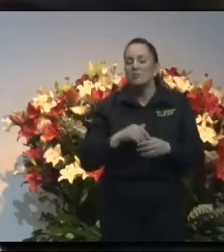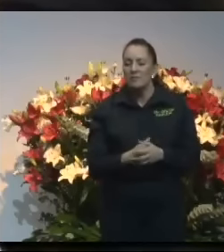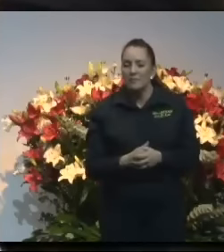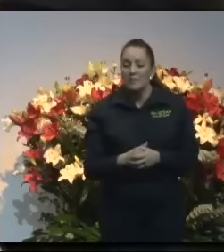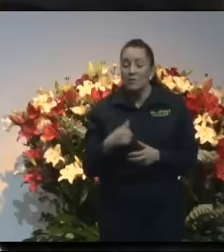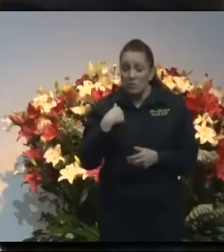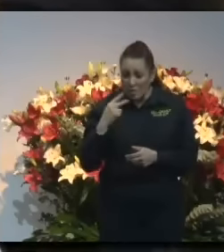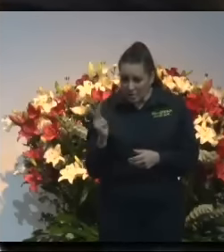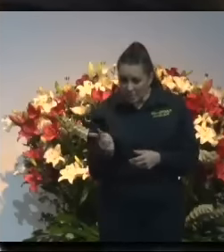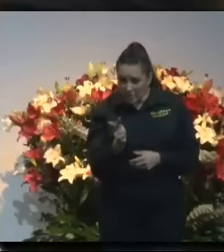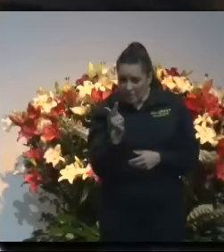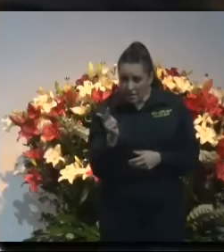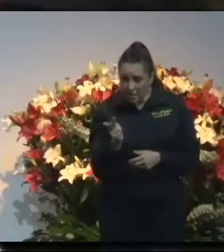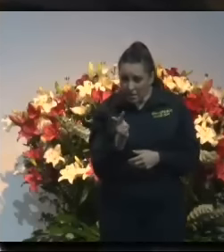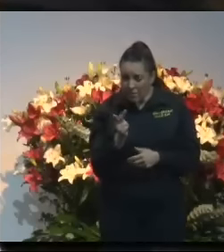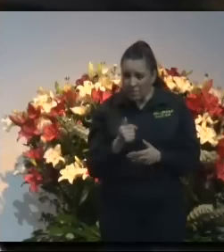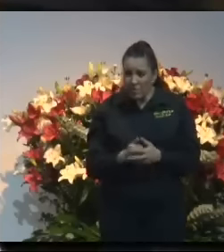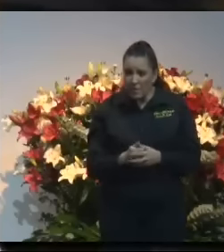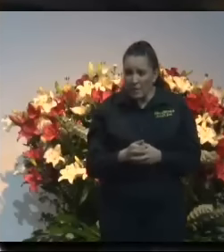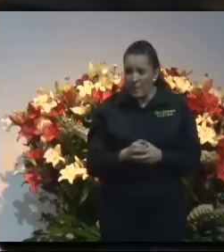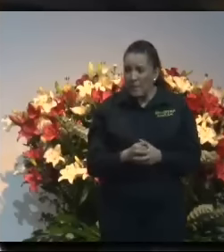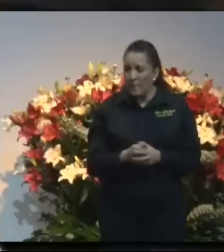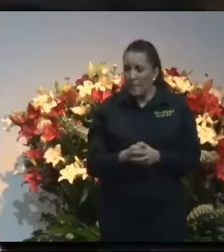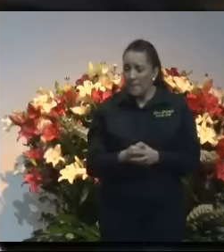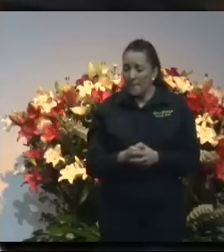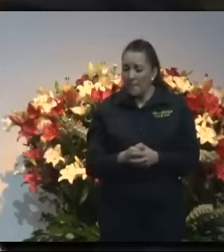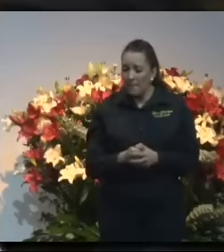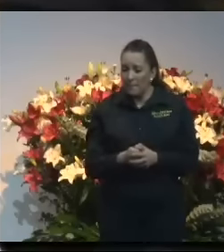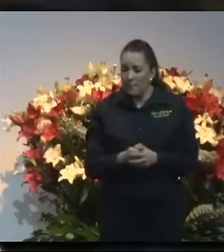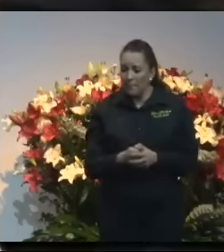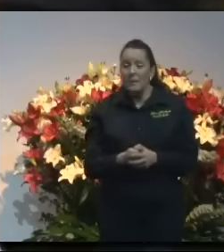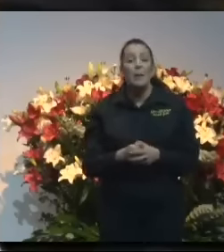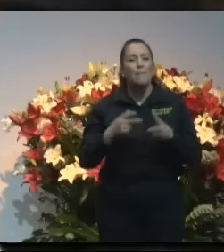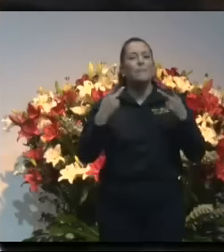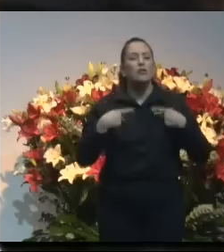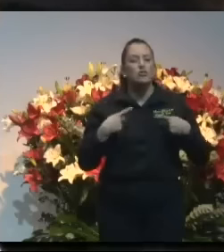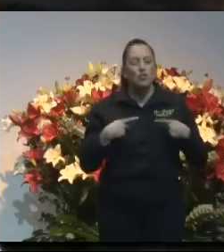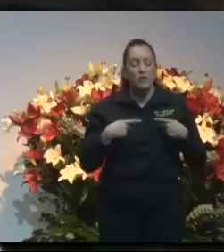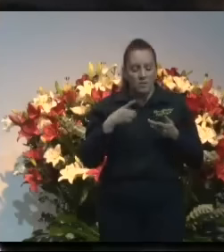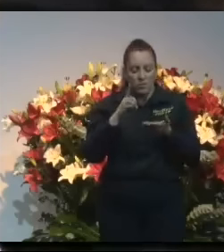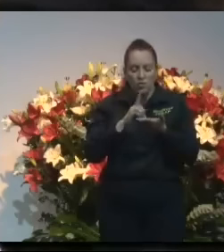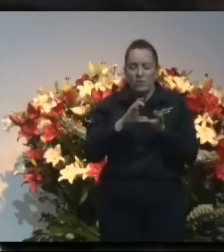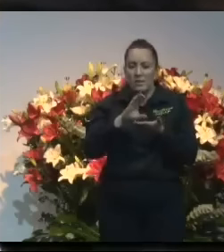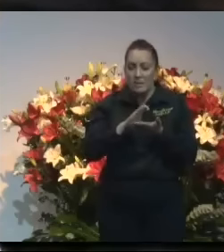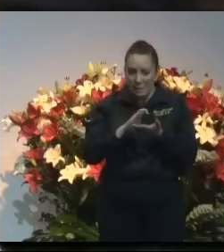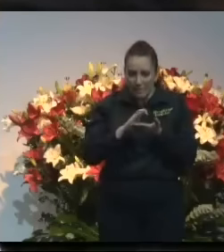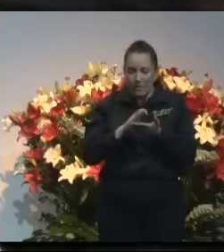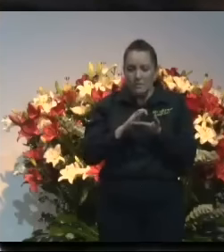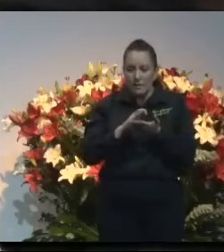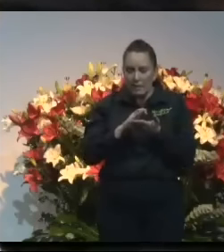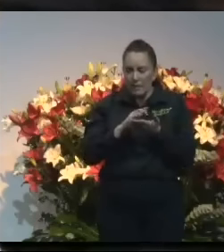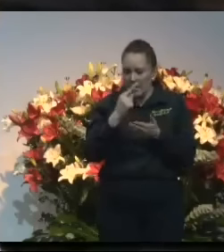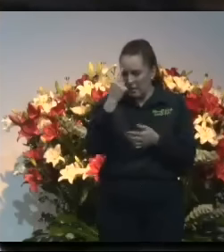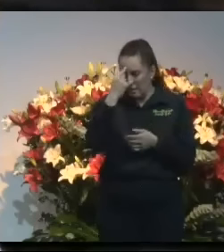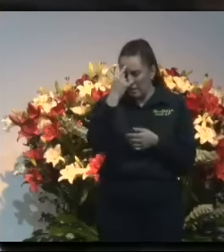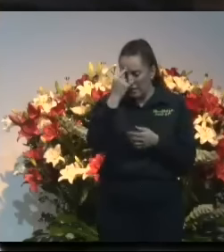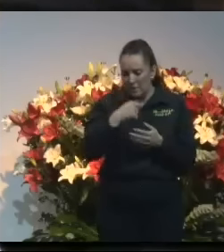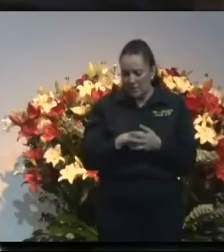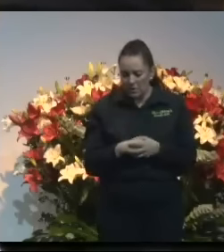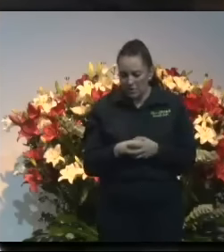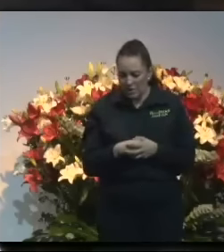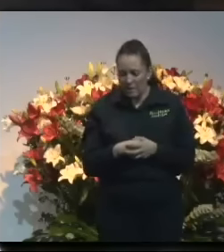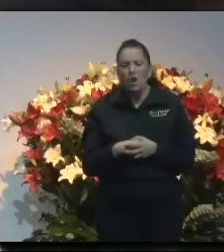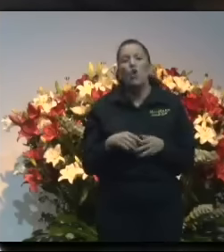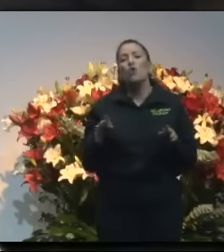¿qué harás para que las personas con discapacidad intelectual tengan más oportunidades